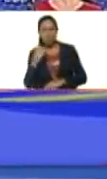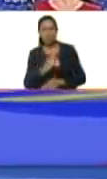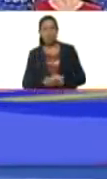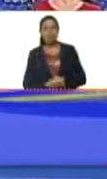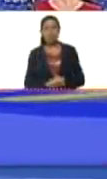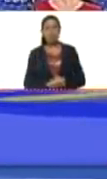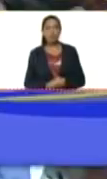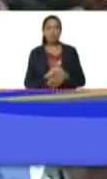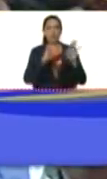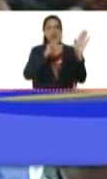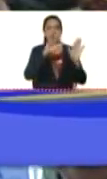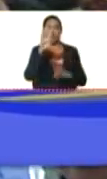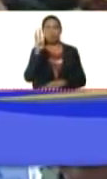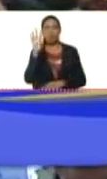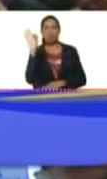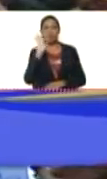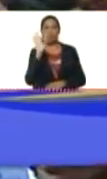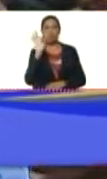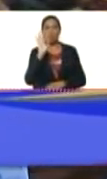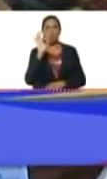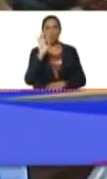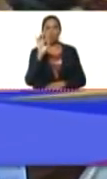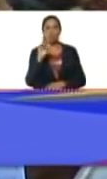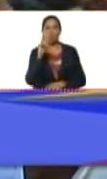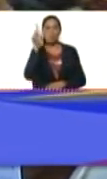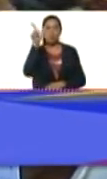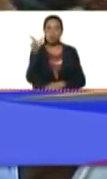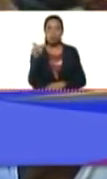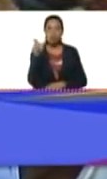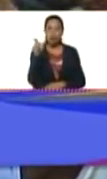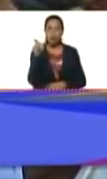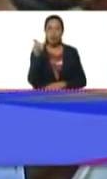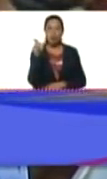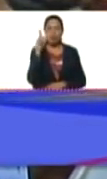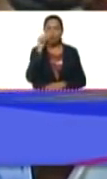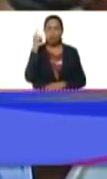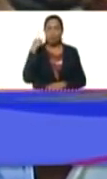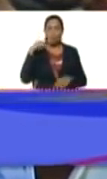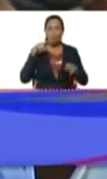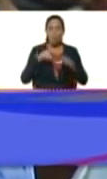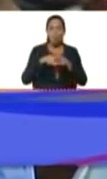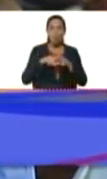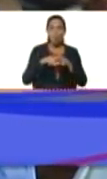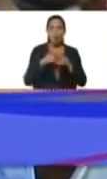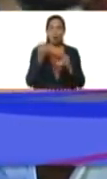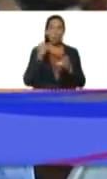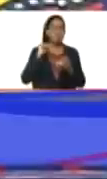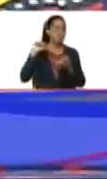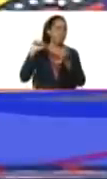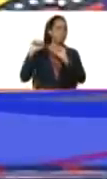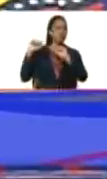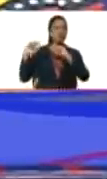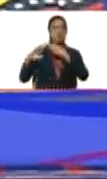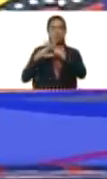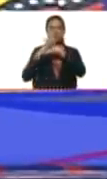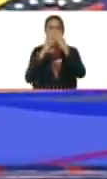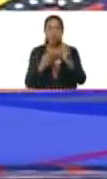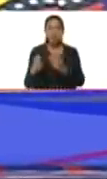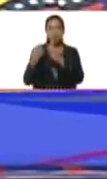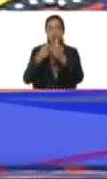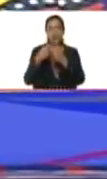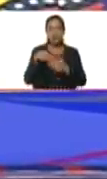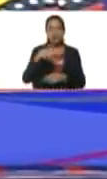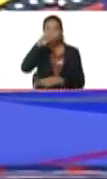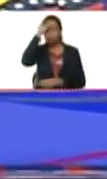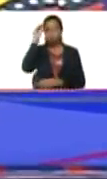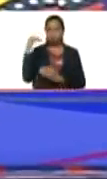El 84% de los venezolanos y las venezolanas repudian las sanciones económicas de Donald